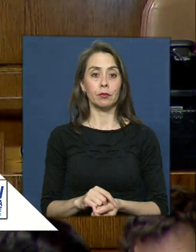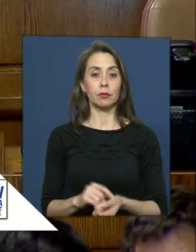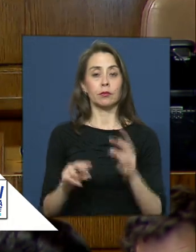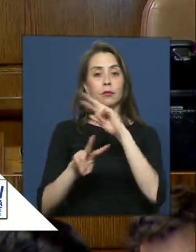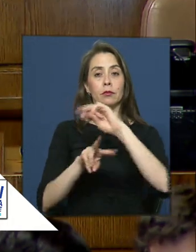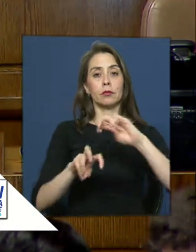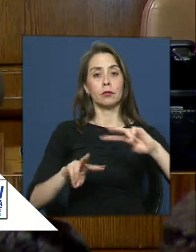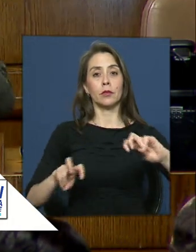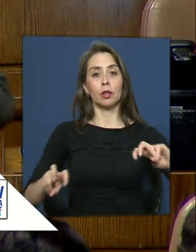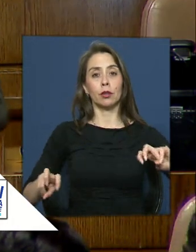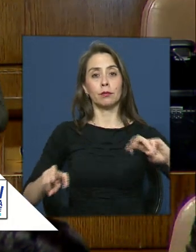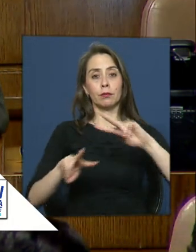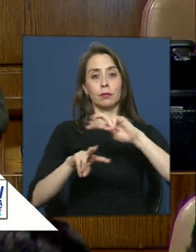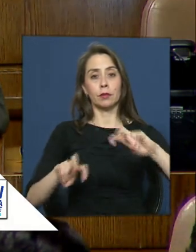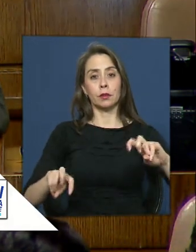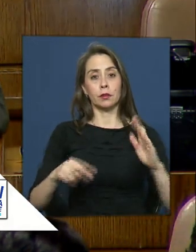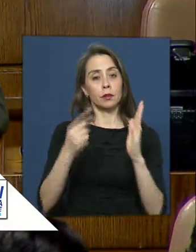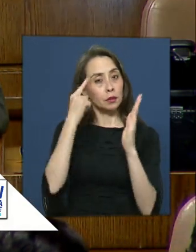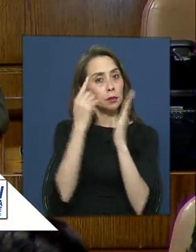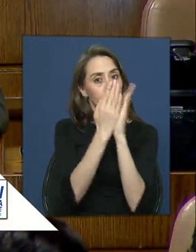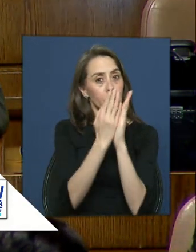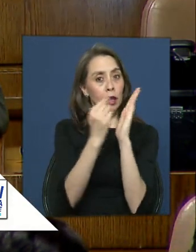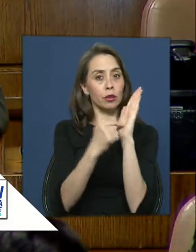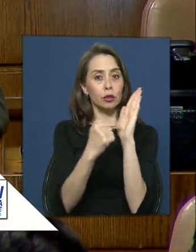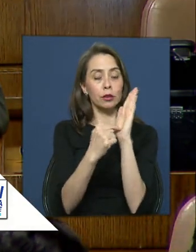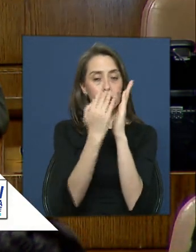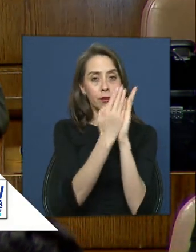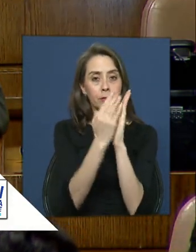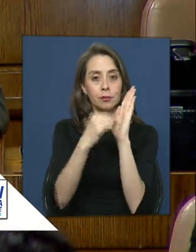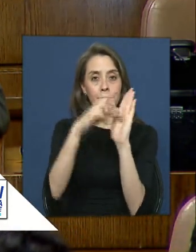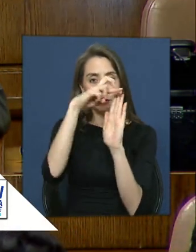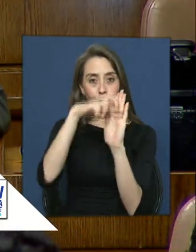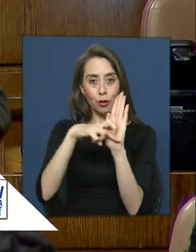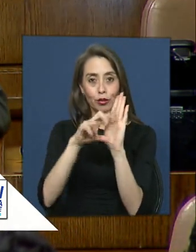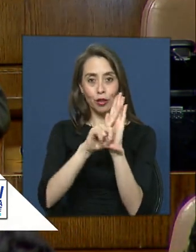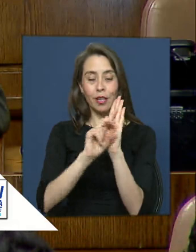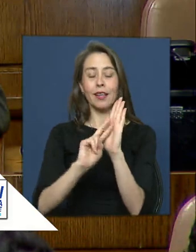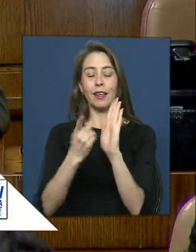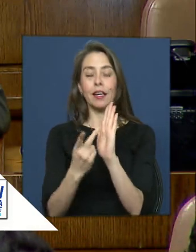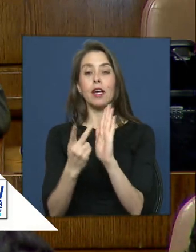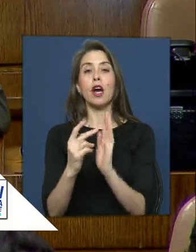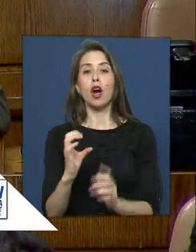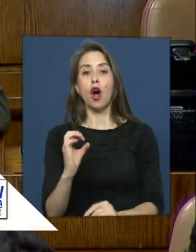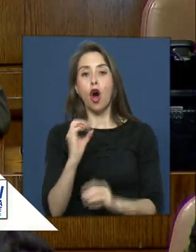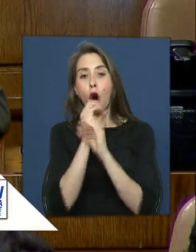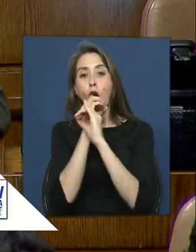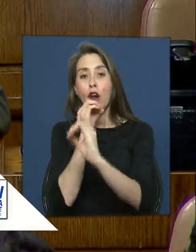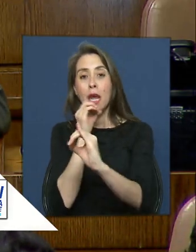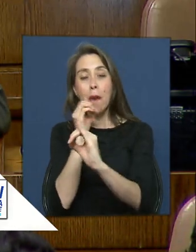estudio del proyecto que buscaba modificar la Oficina Nacional de Emergencia,